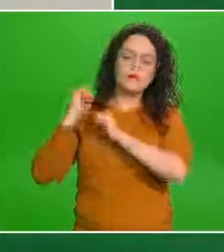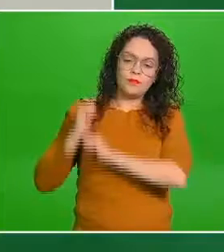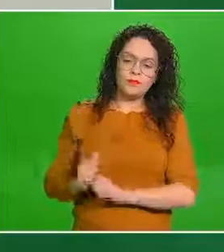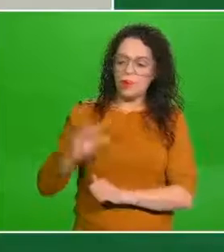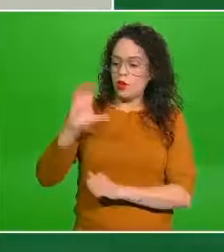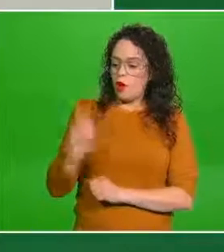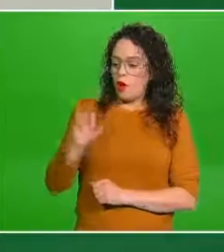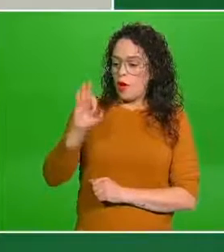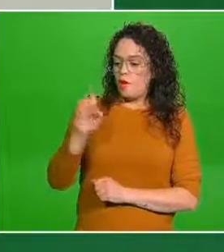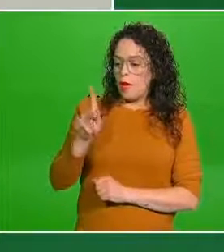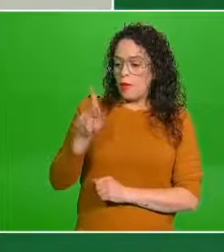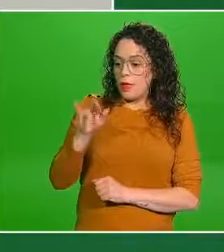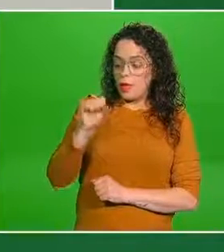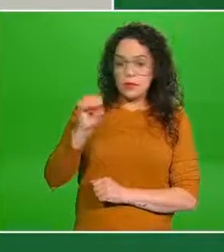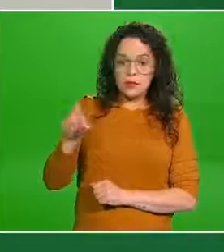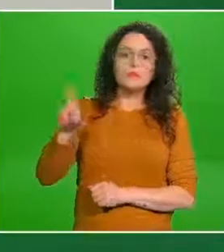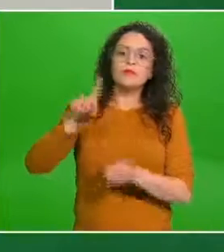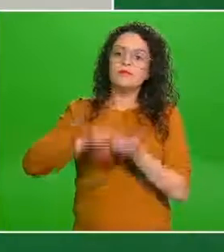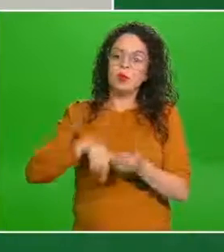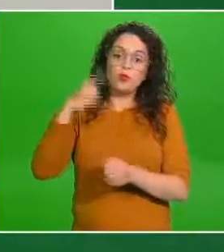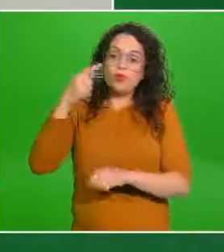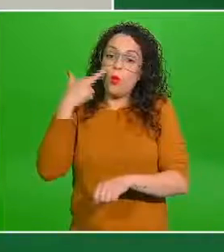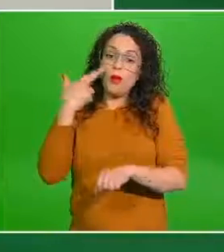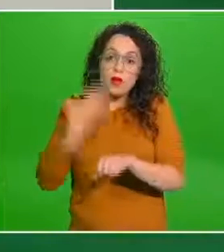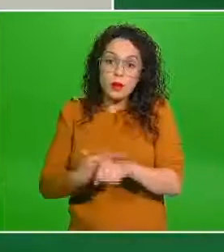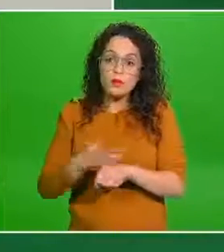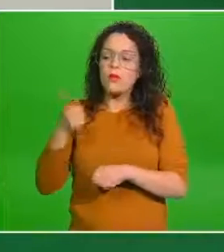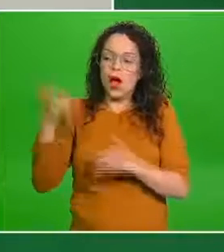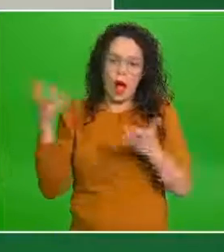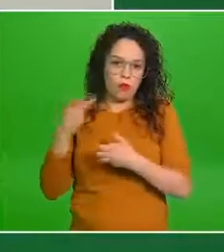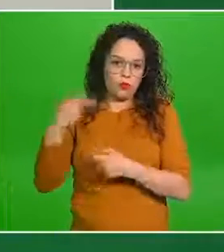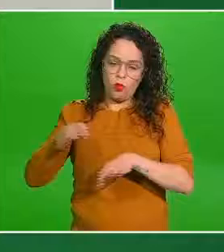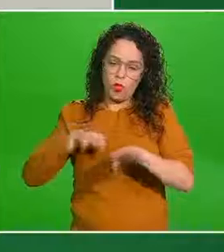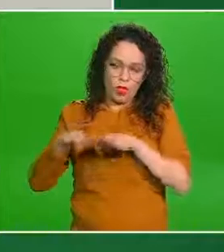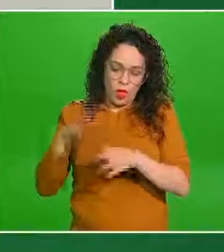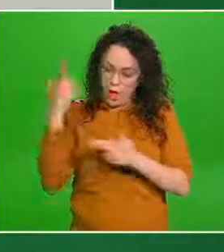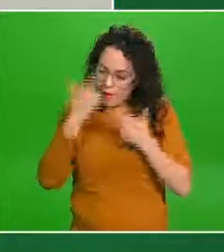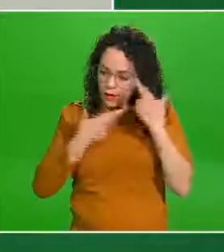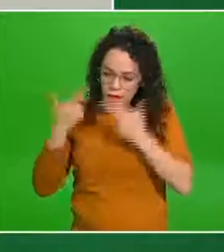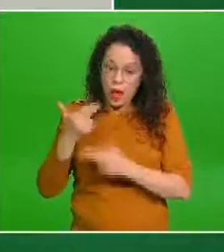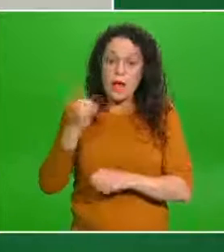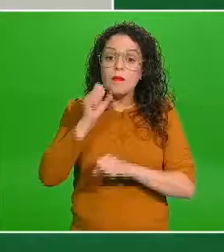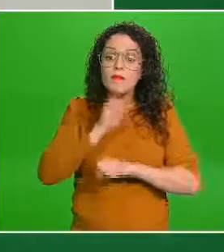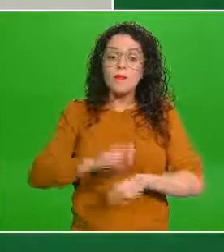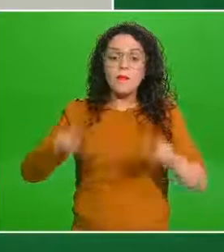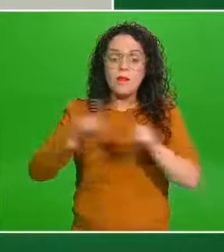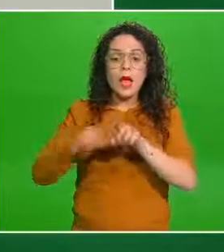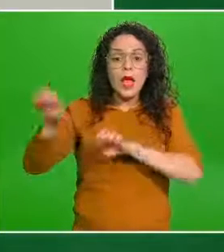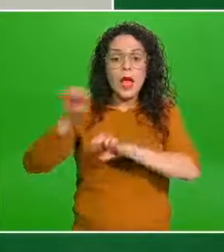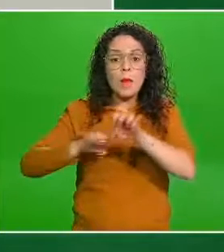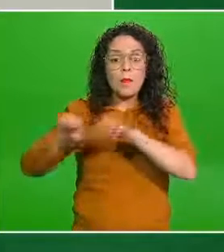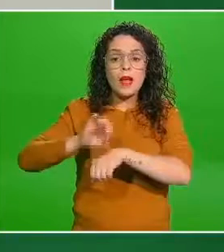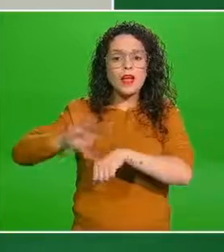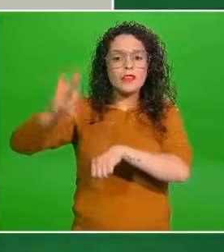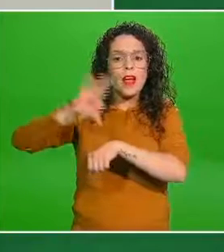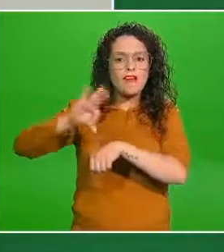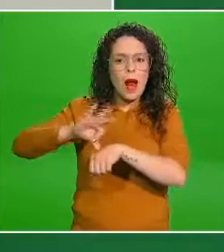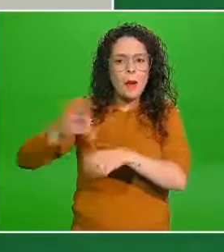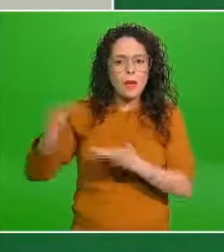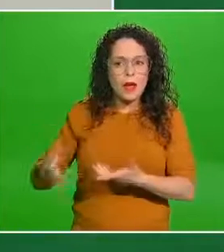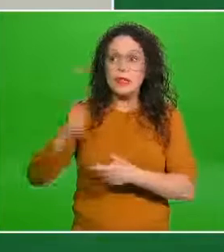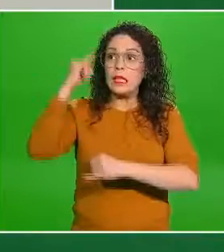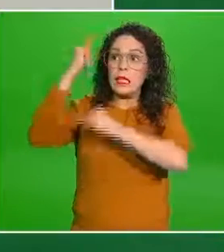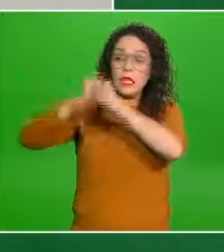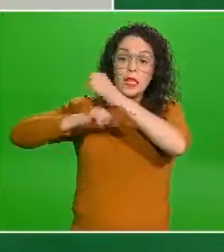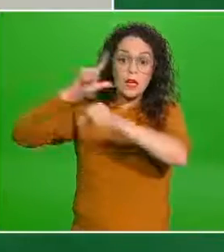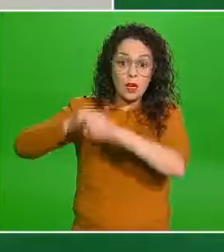momento obviamente tiene que llevar a cabo lo que le corresponde, sino también las farmacéuticas internacionales, que en su momento son las